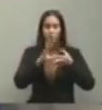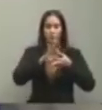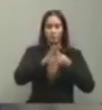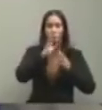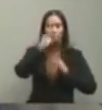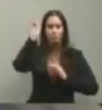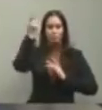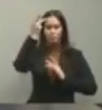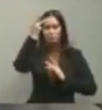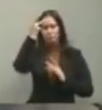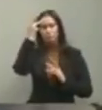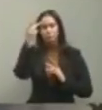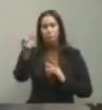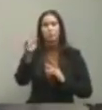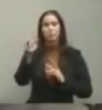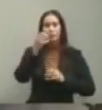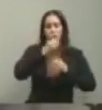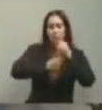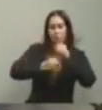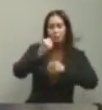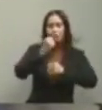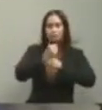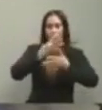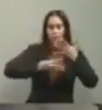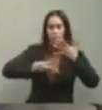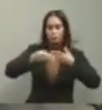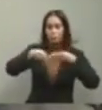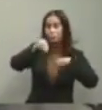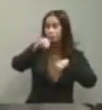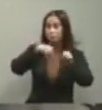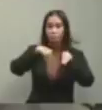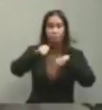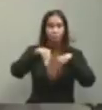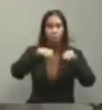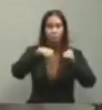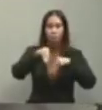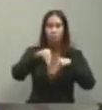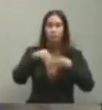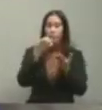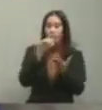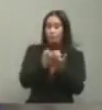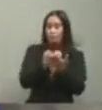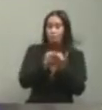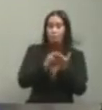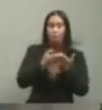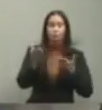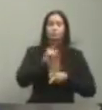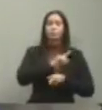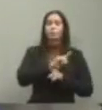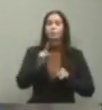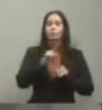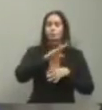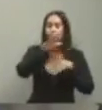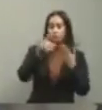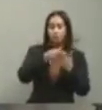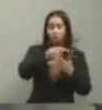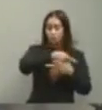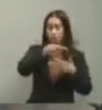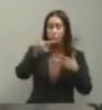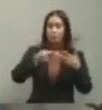políticos ni a daños de relaciones comerciales ni económicos porque todo este tipo de